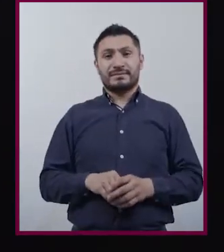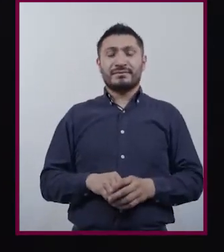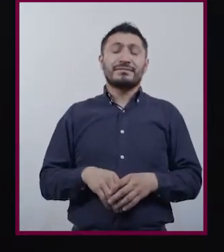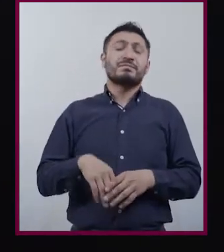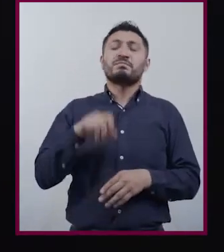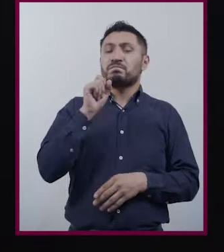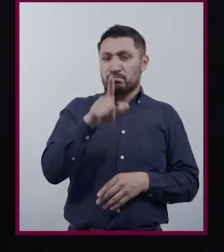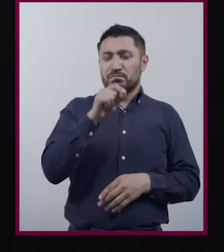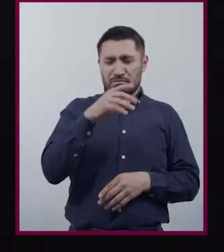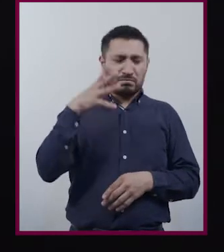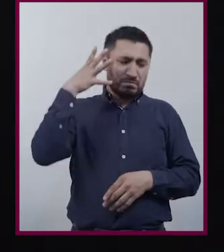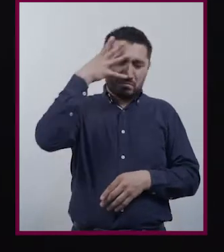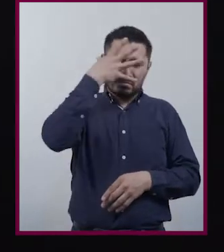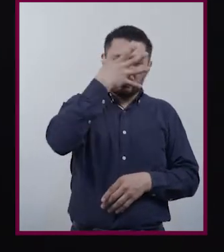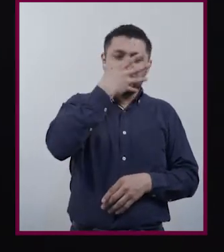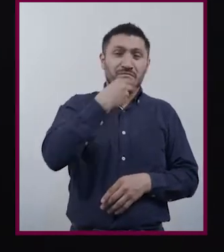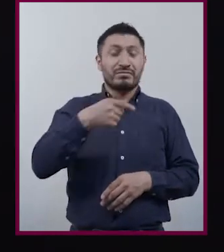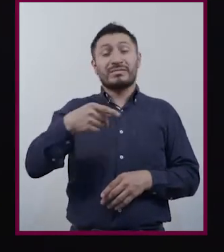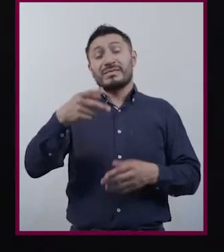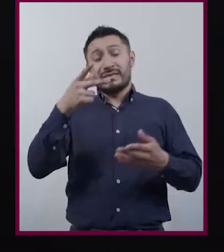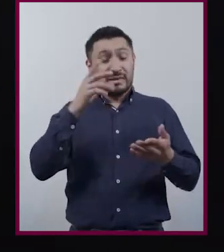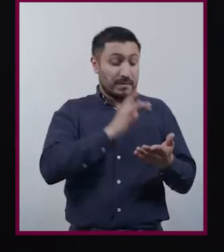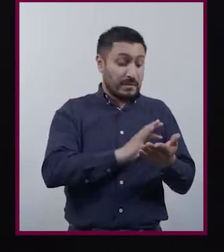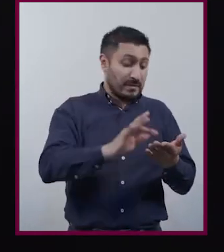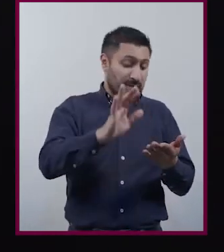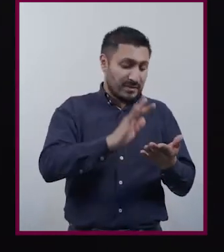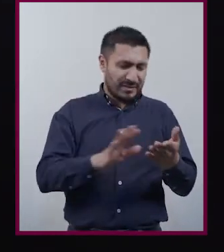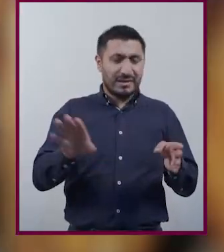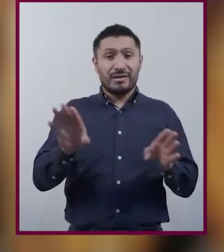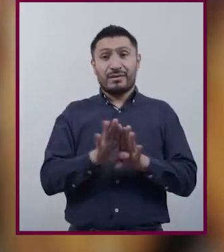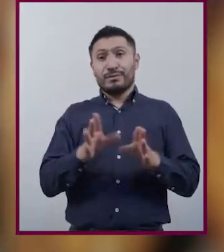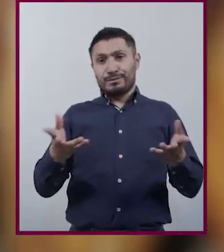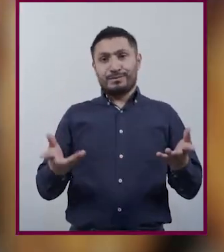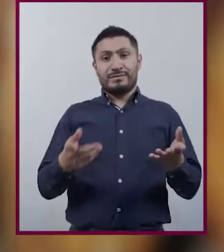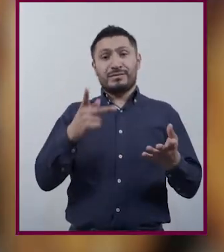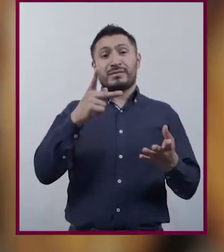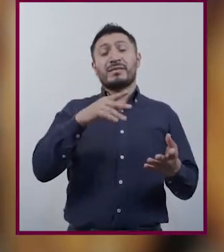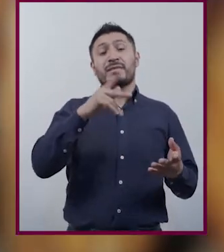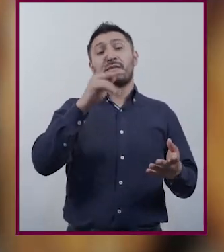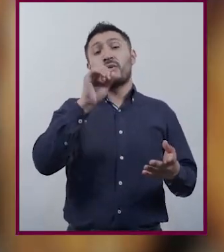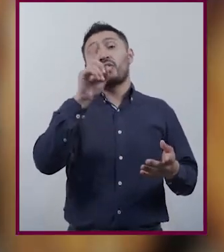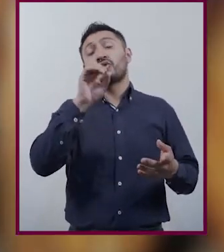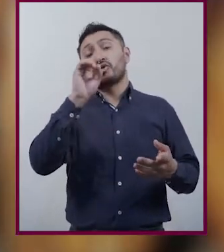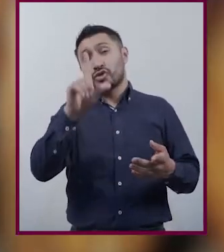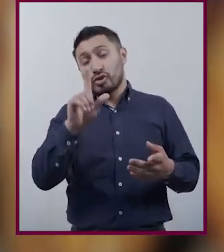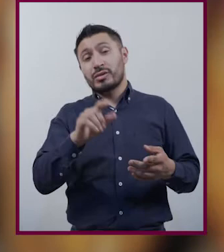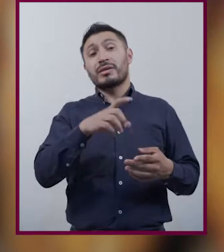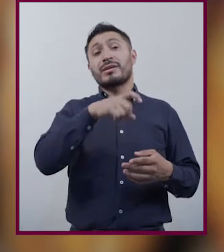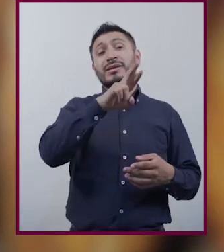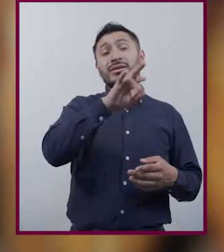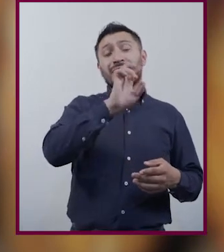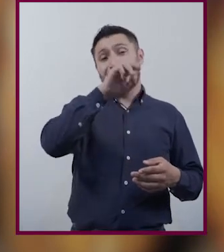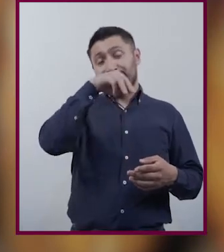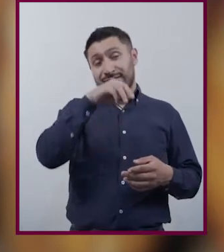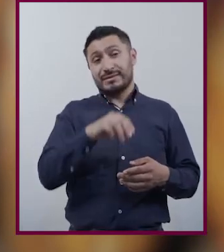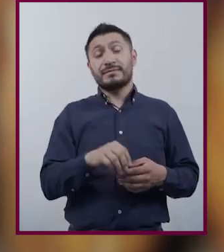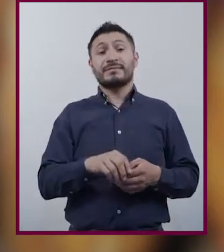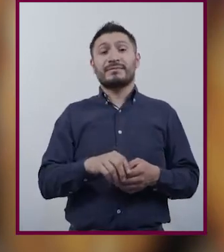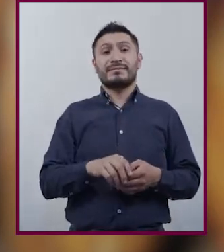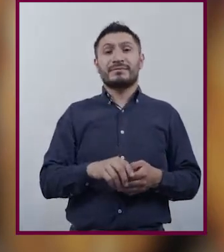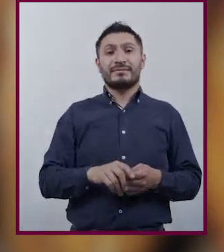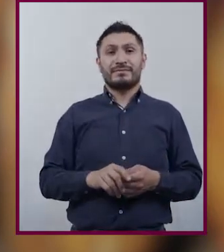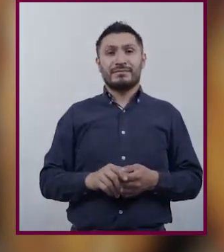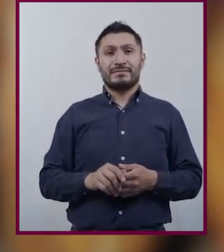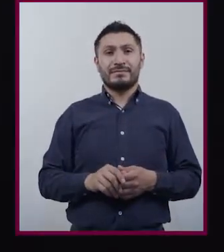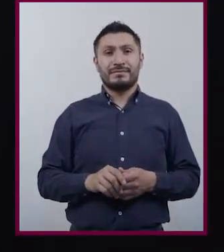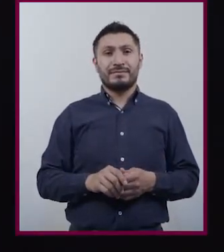También es bonito cuando la o el lector se topa con expresiones regionales como pozol, cerc, querem y ser el site del